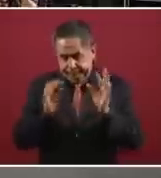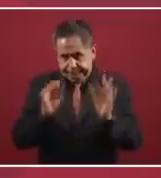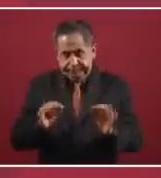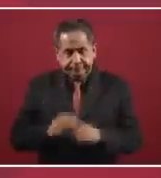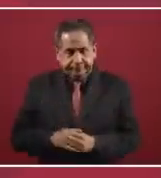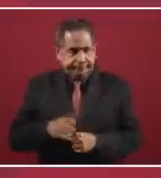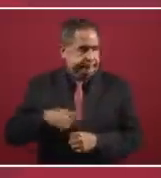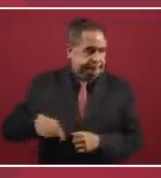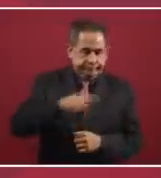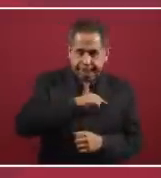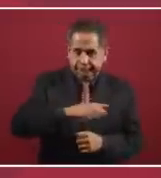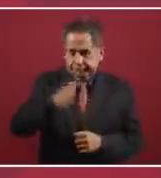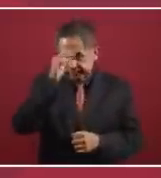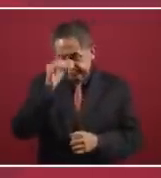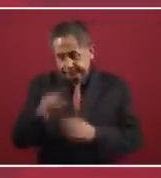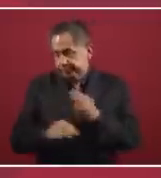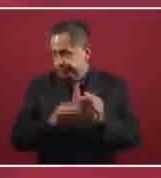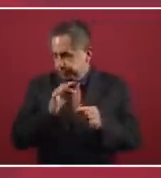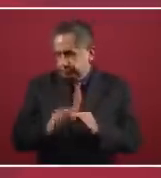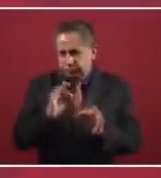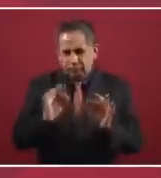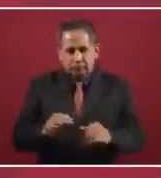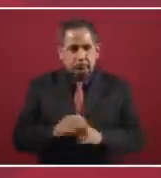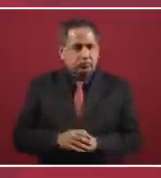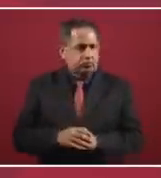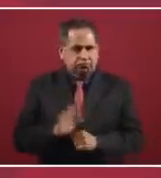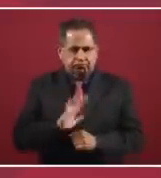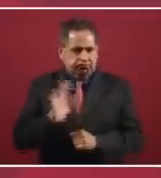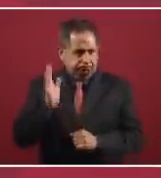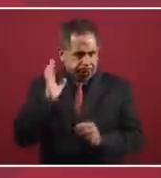hay un acuerdo. Se retiran